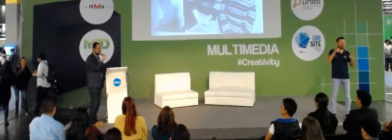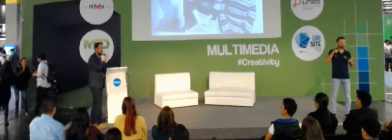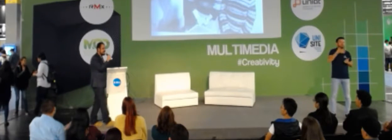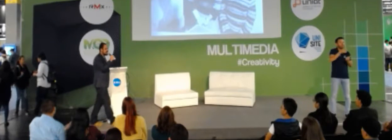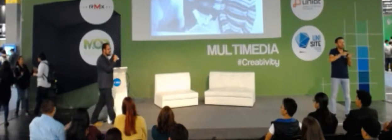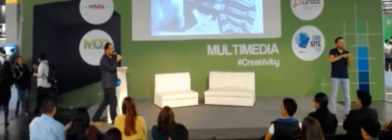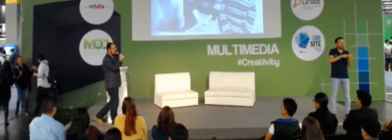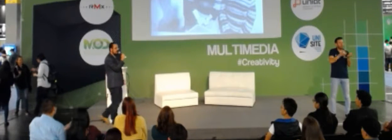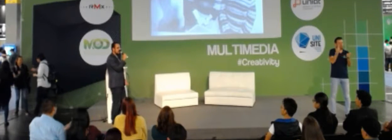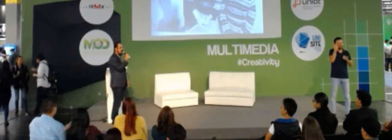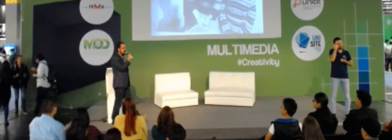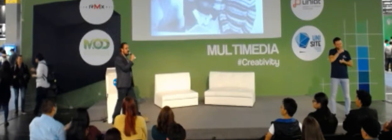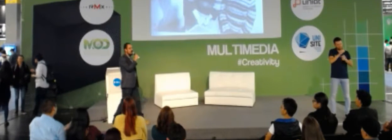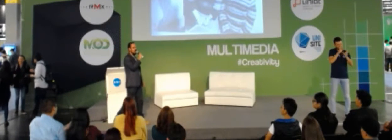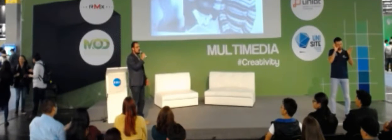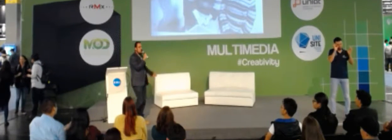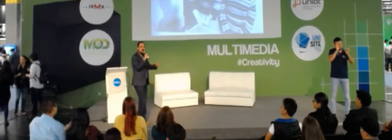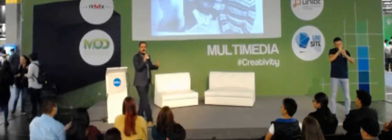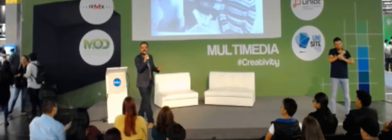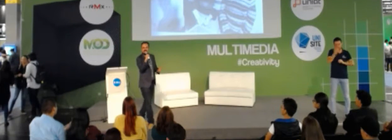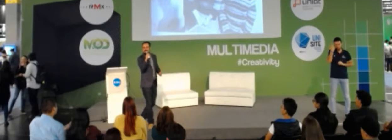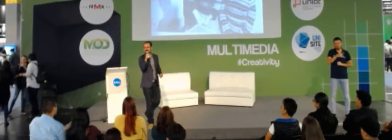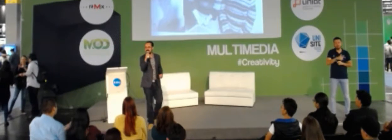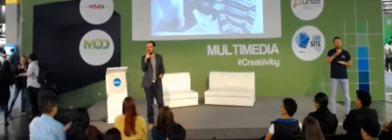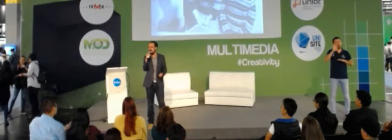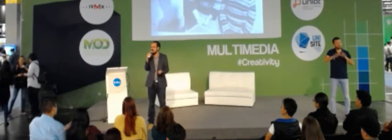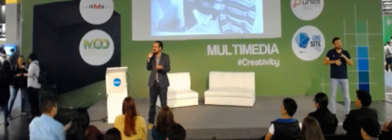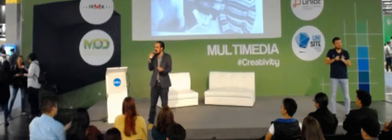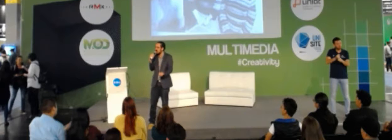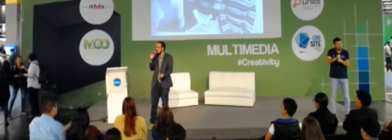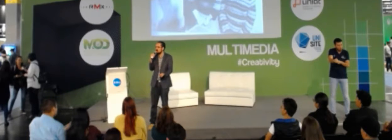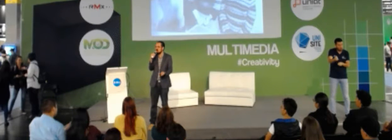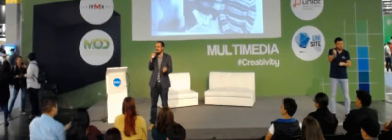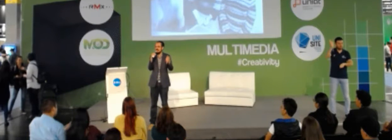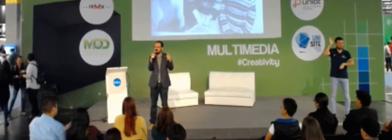bastantes, señalan, por ejemplo, golpes, ¿no?, en las